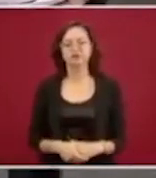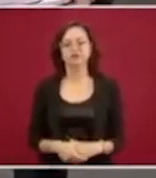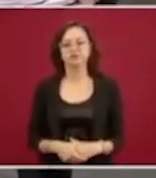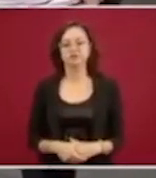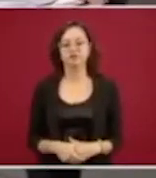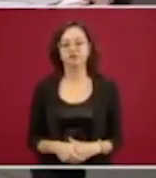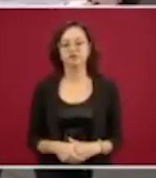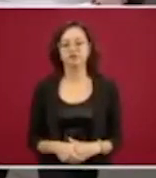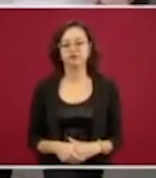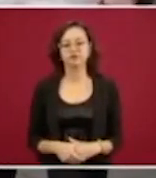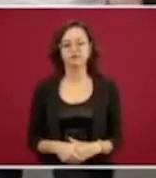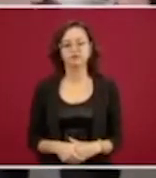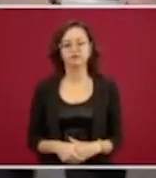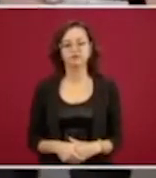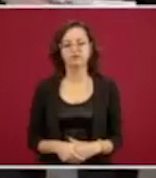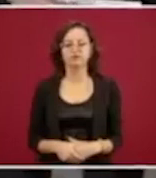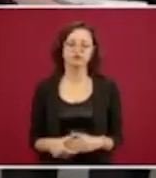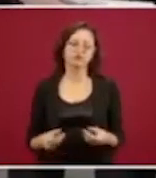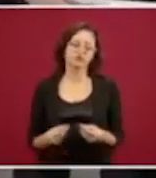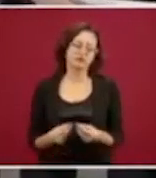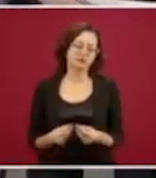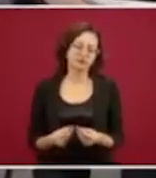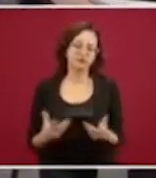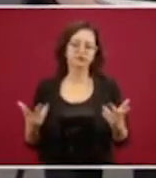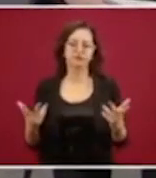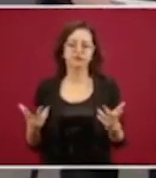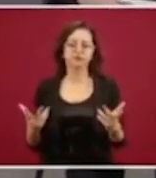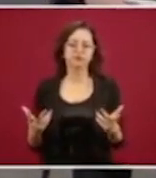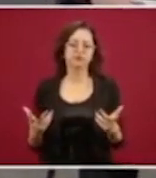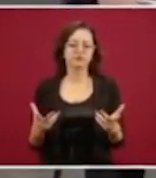Y desde luego en coordinación, porque estamos